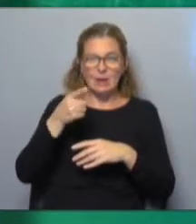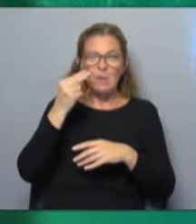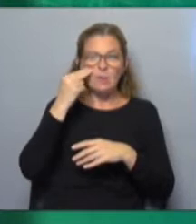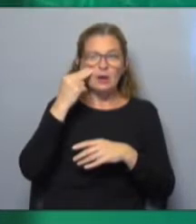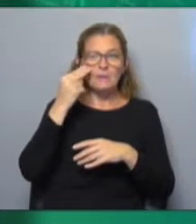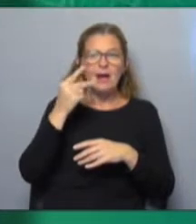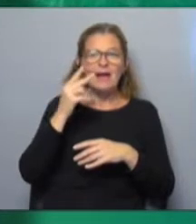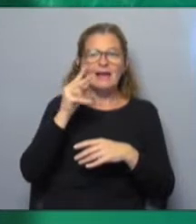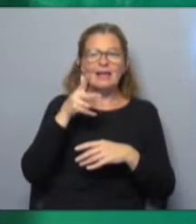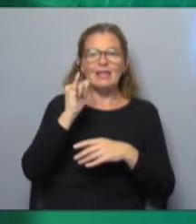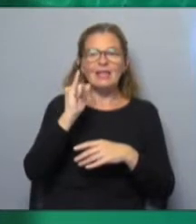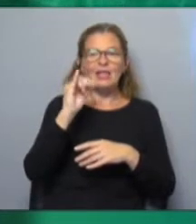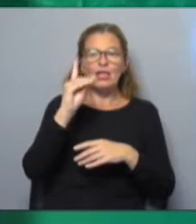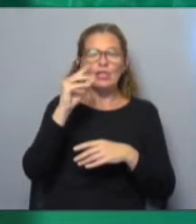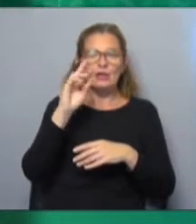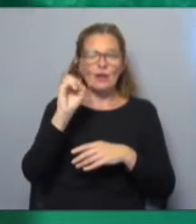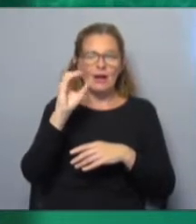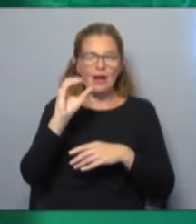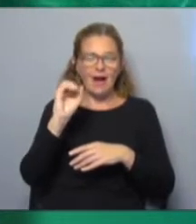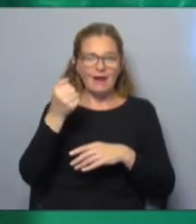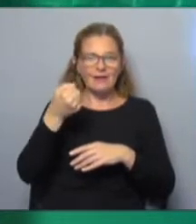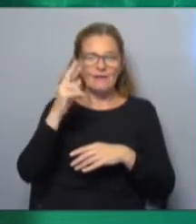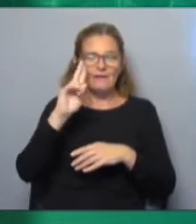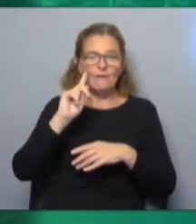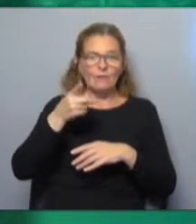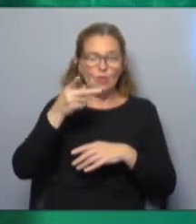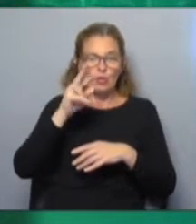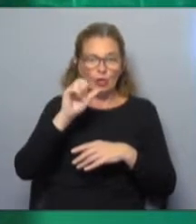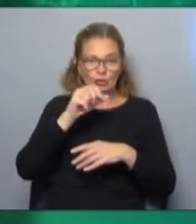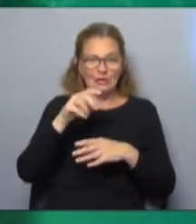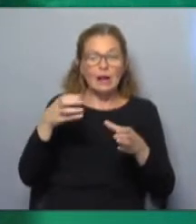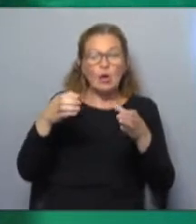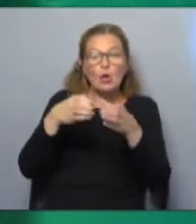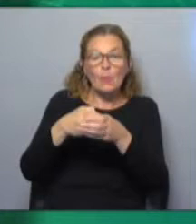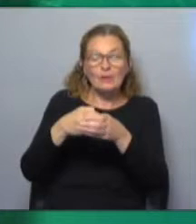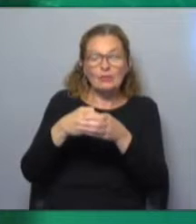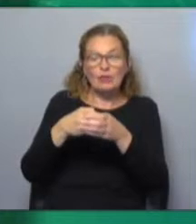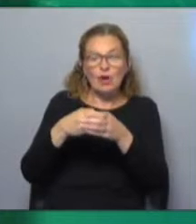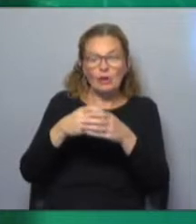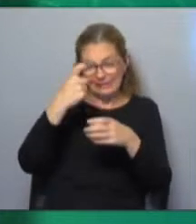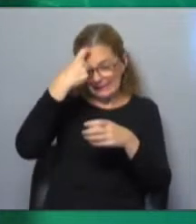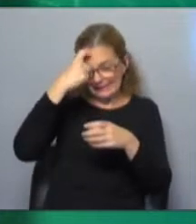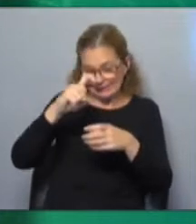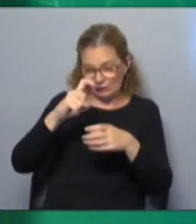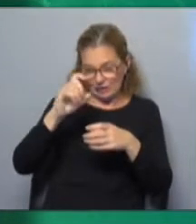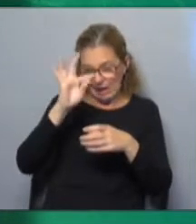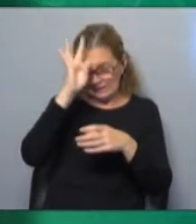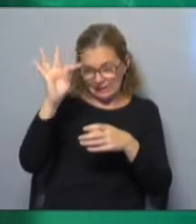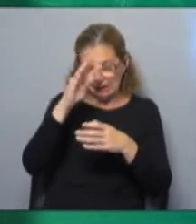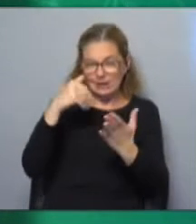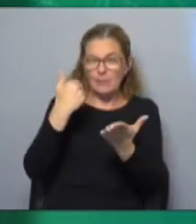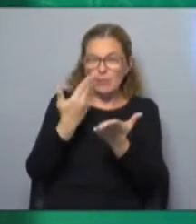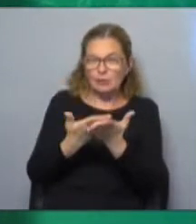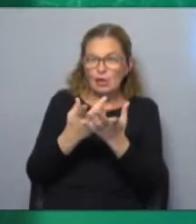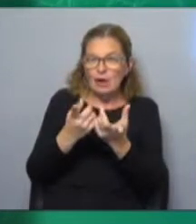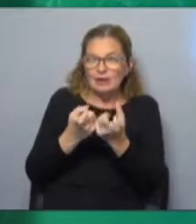convencionales. La propuesta sigue la recomendación, por mayoría, de la Comisión Nacional de Evaluación Científica y Técnica, que planteó la